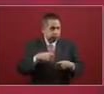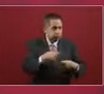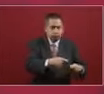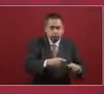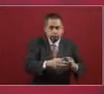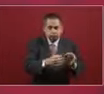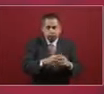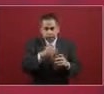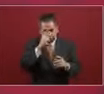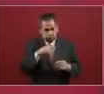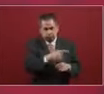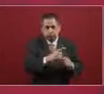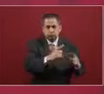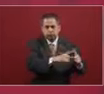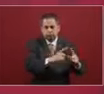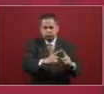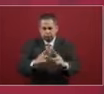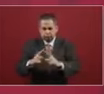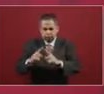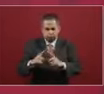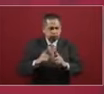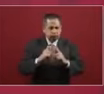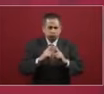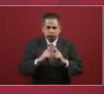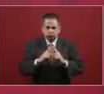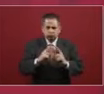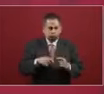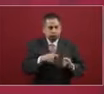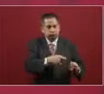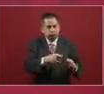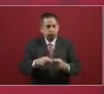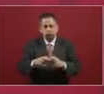para las iglesias y para